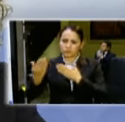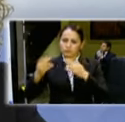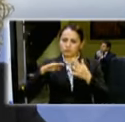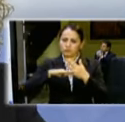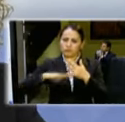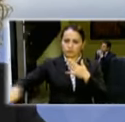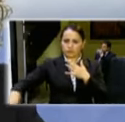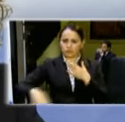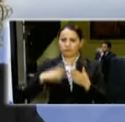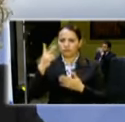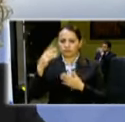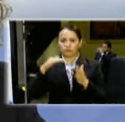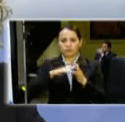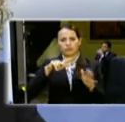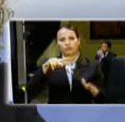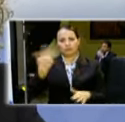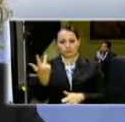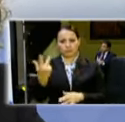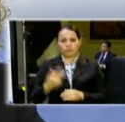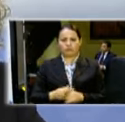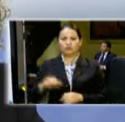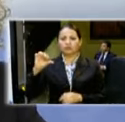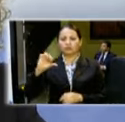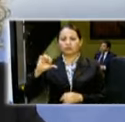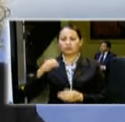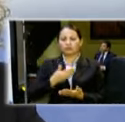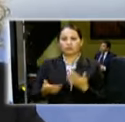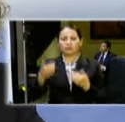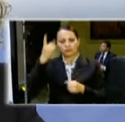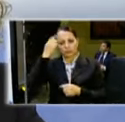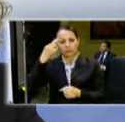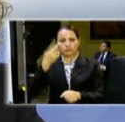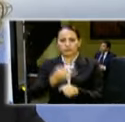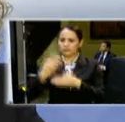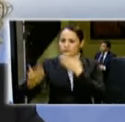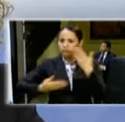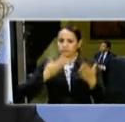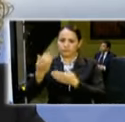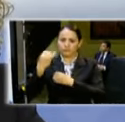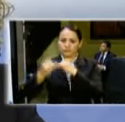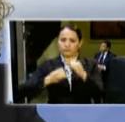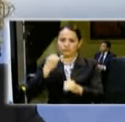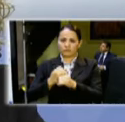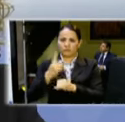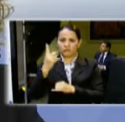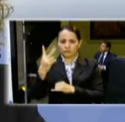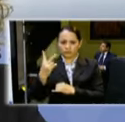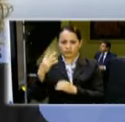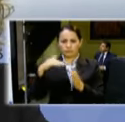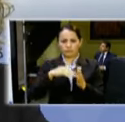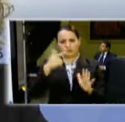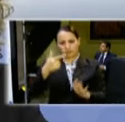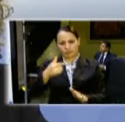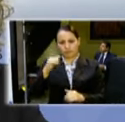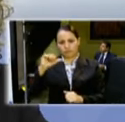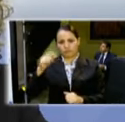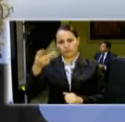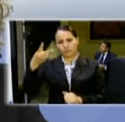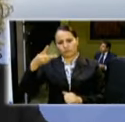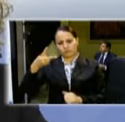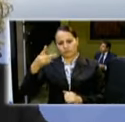CIDE-MIG 2013 hoy, ha sido director de la División de Estudios Internacionales 2007-2010,